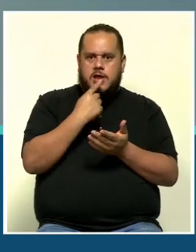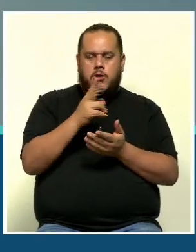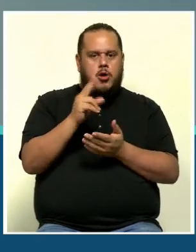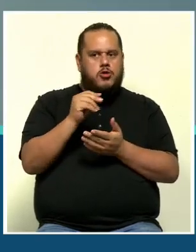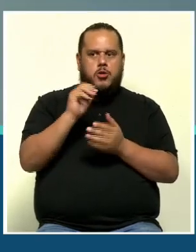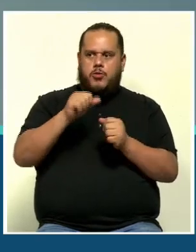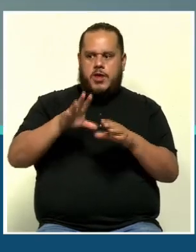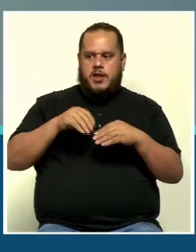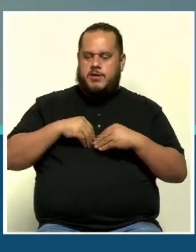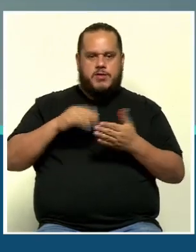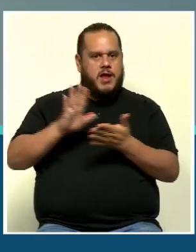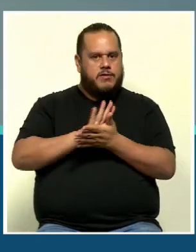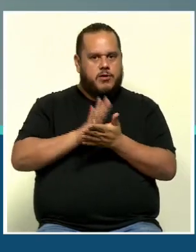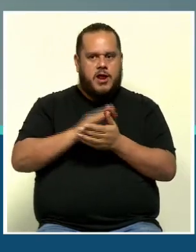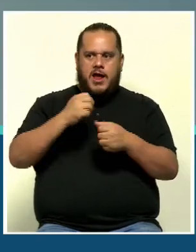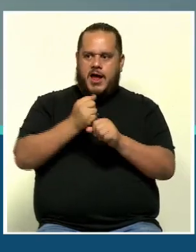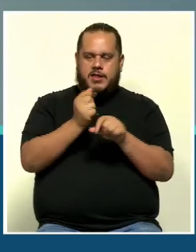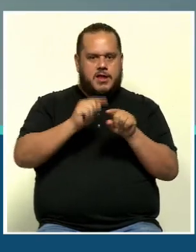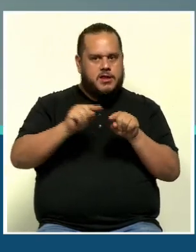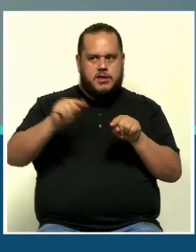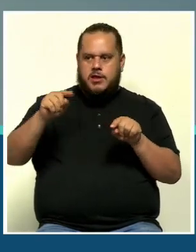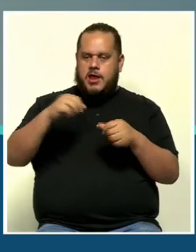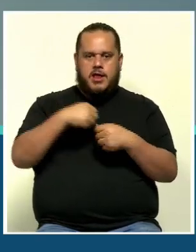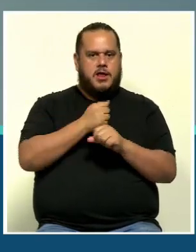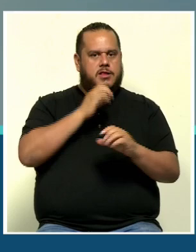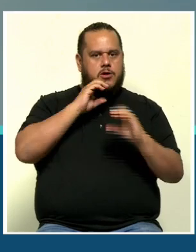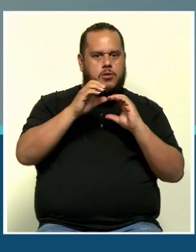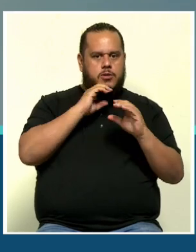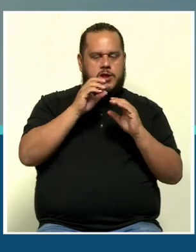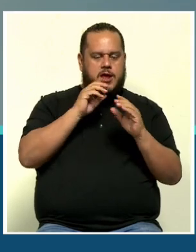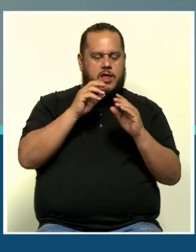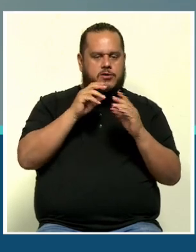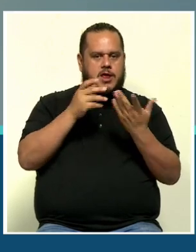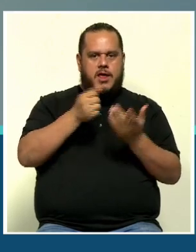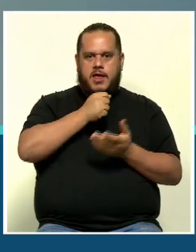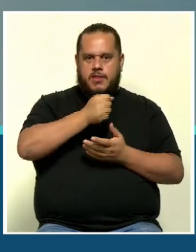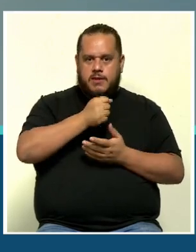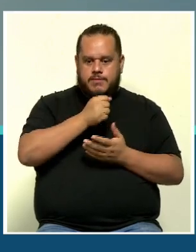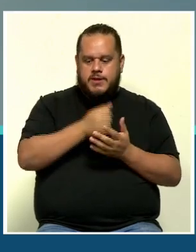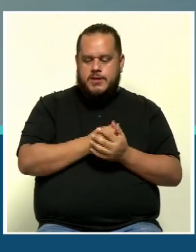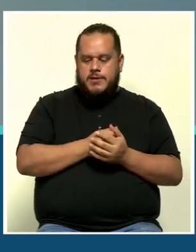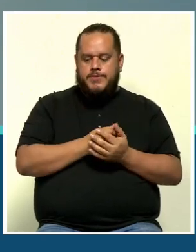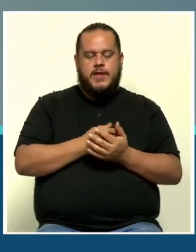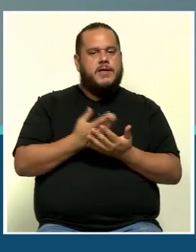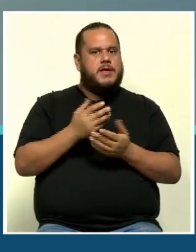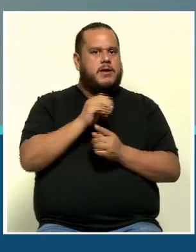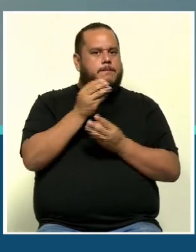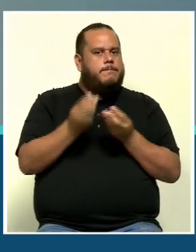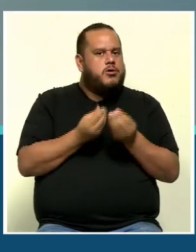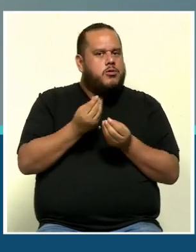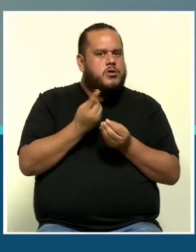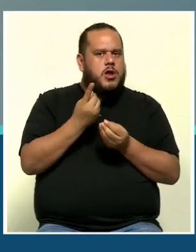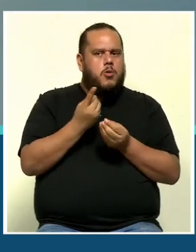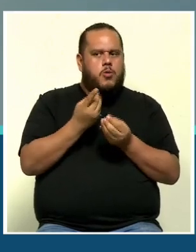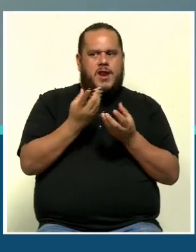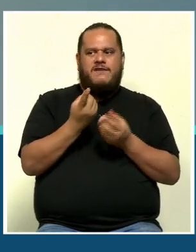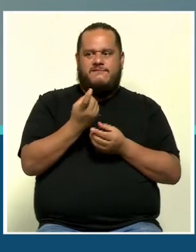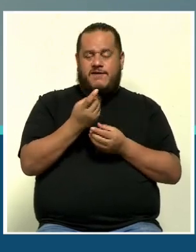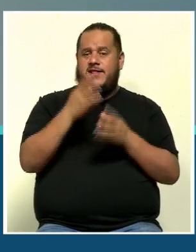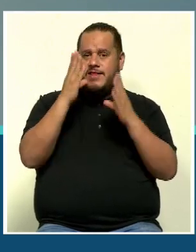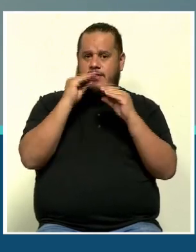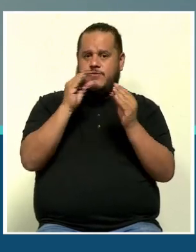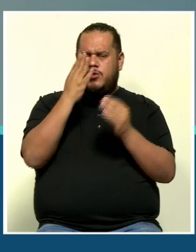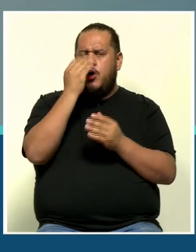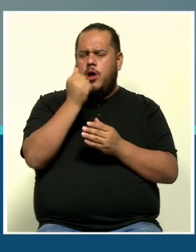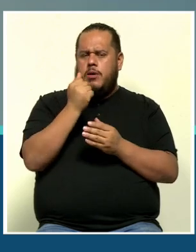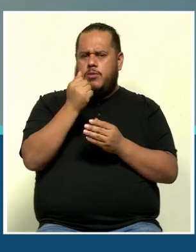recibir reportes, hacer estadísticas y hacer comunicados de prensa que causan una desinformación. ¿Por